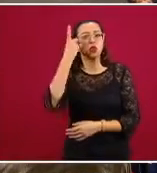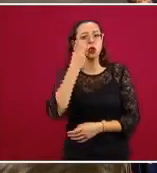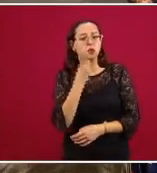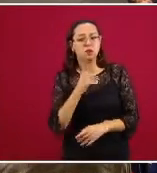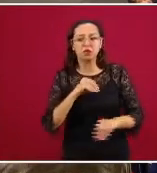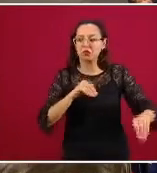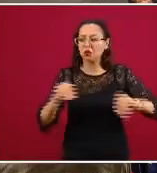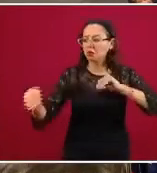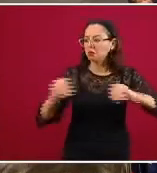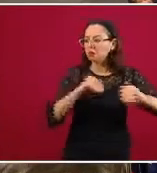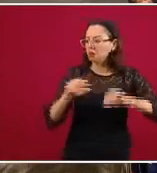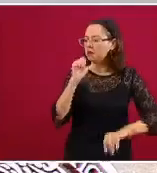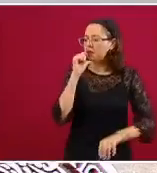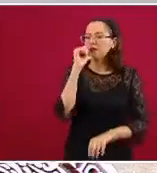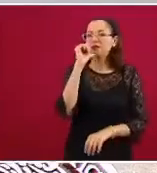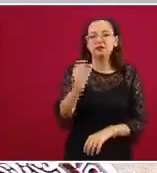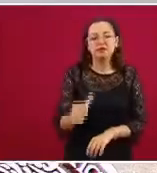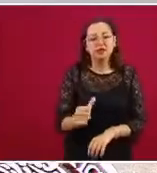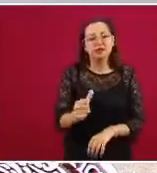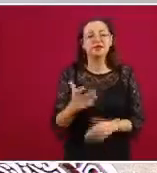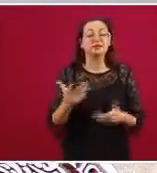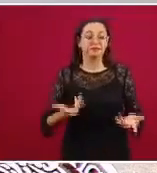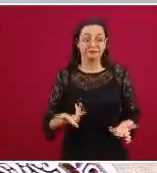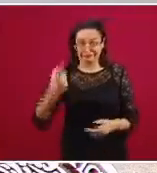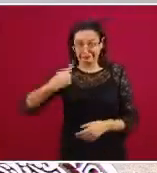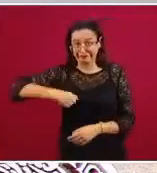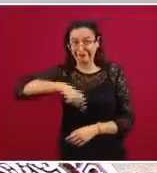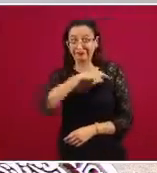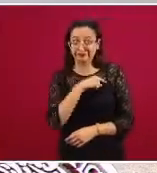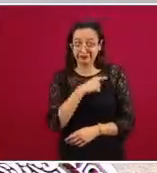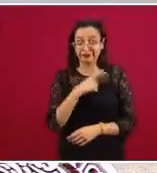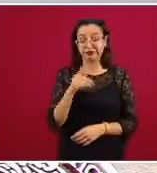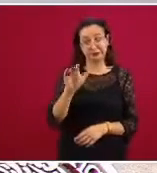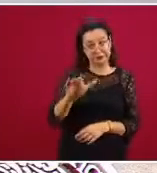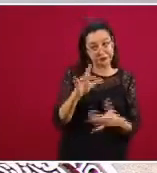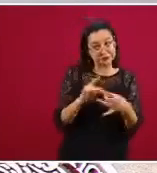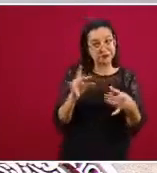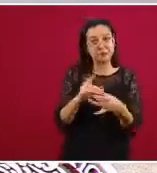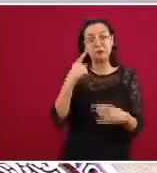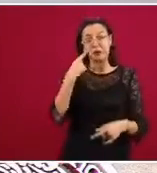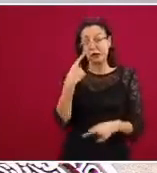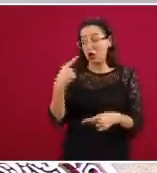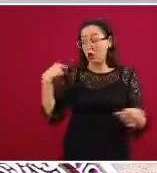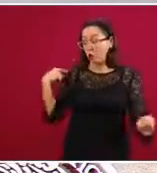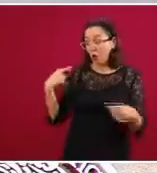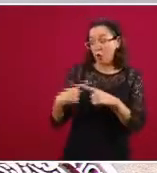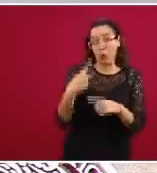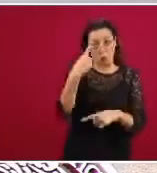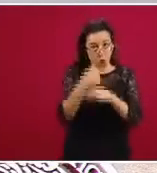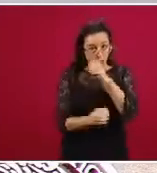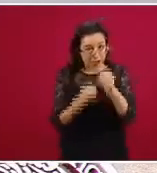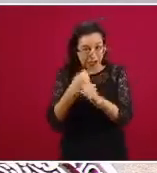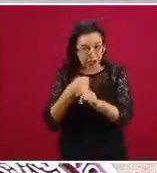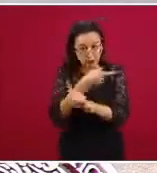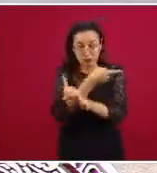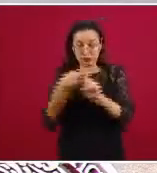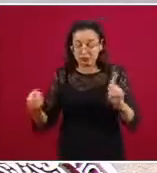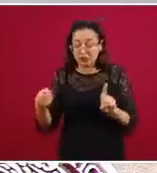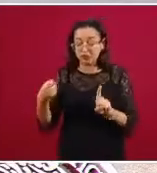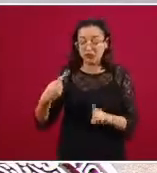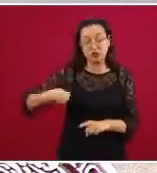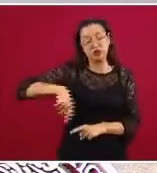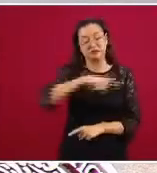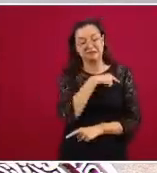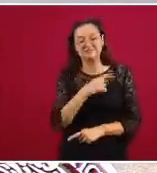nosotros en este año y medio hemos hecho un gran esfuerzo, primero por bajar, por parar la